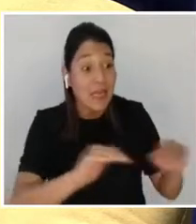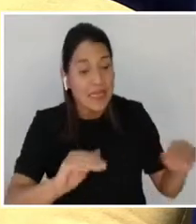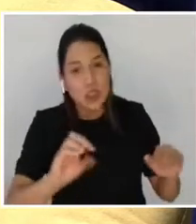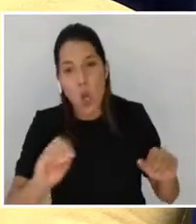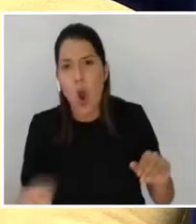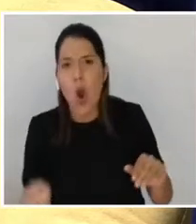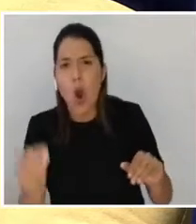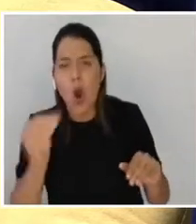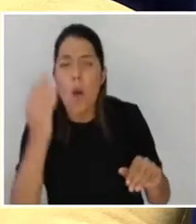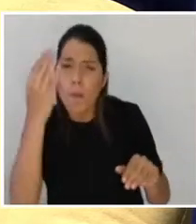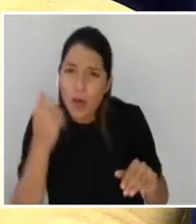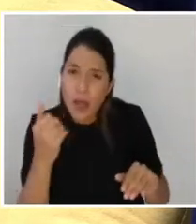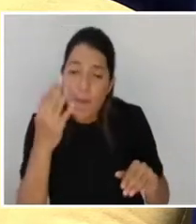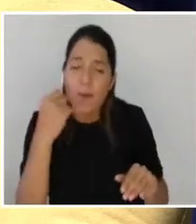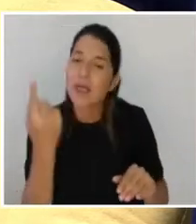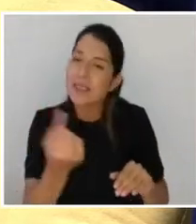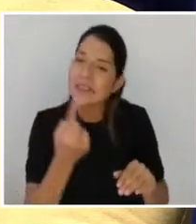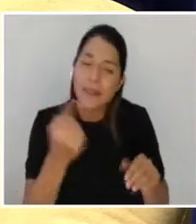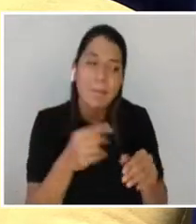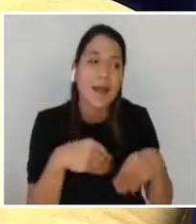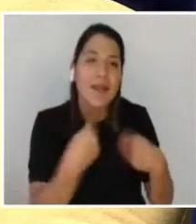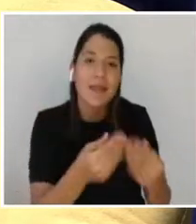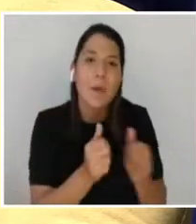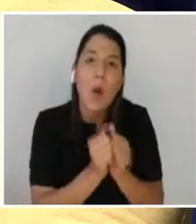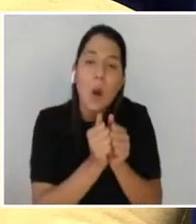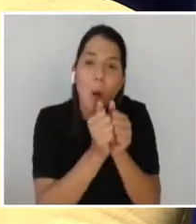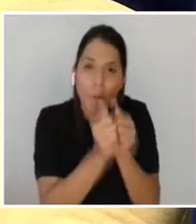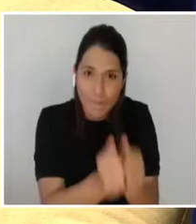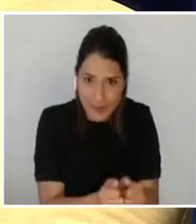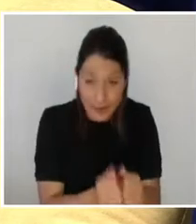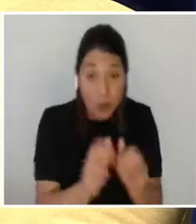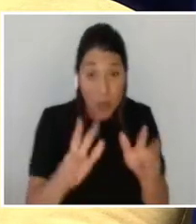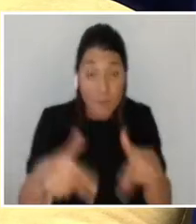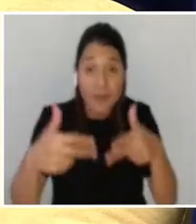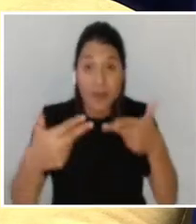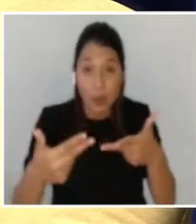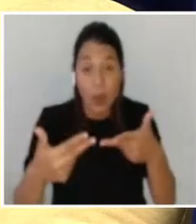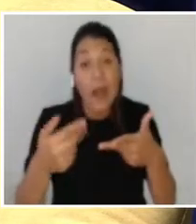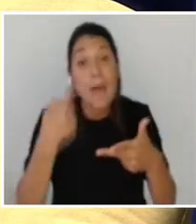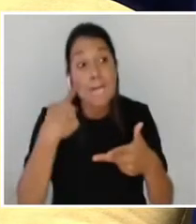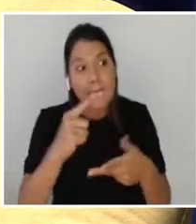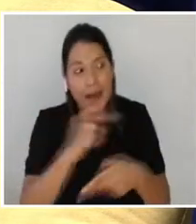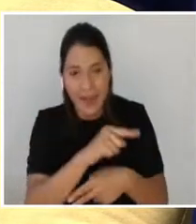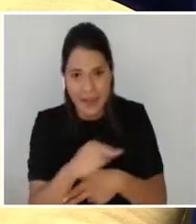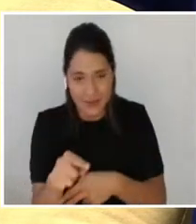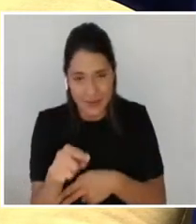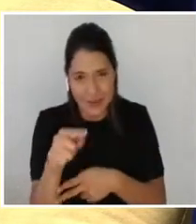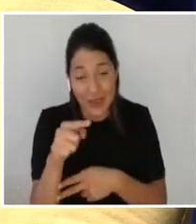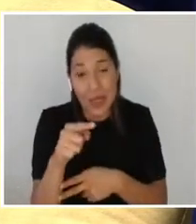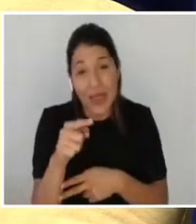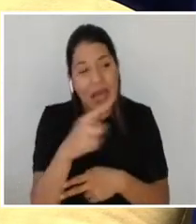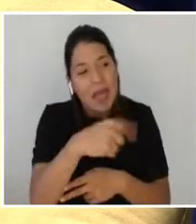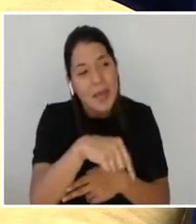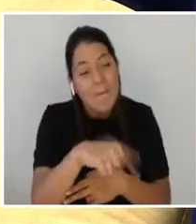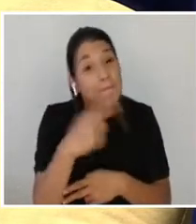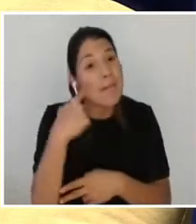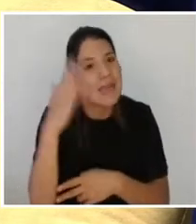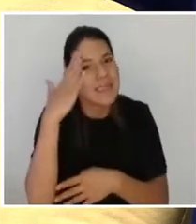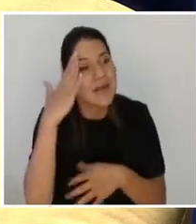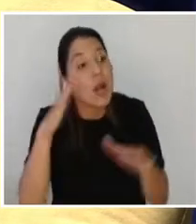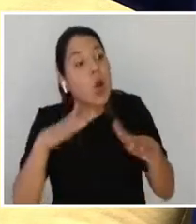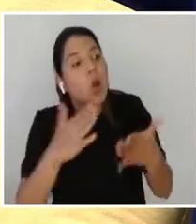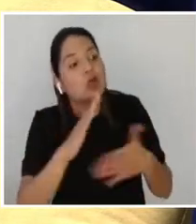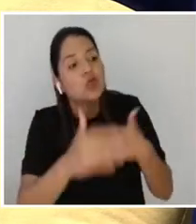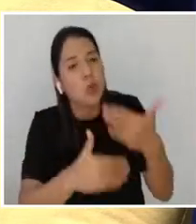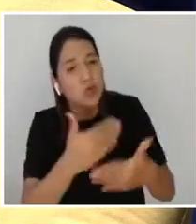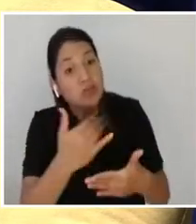un acompañamiento virtual, ¿verdad? A los chicos para saber qué tal van, si se les puede dejar tareas o